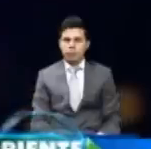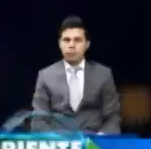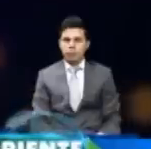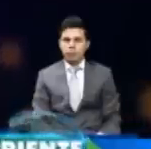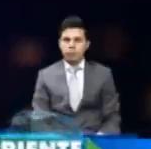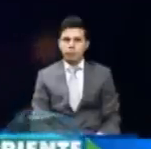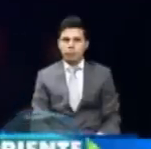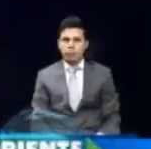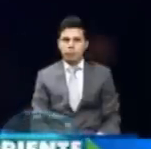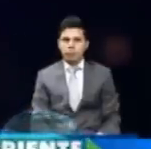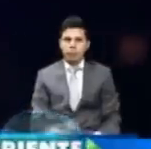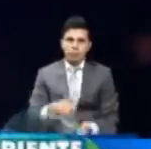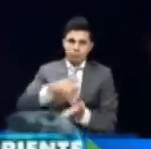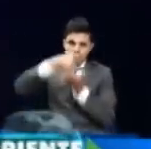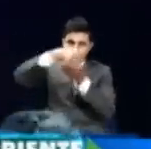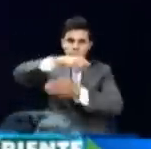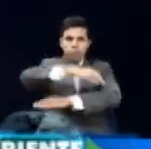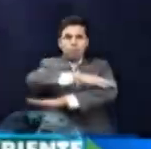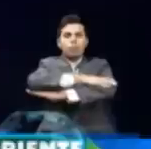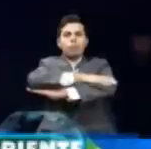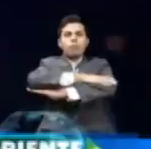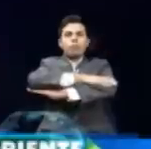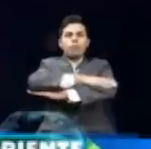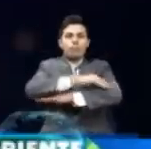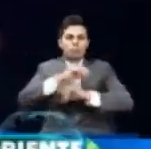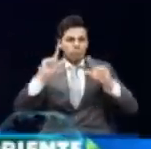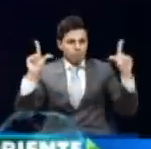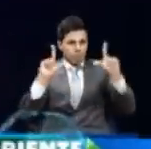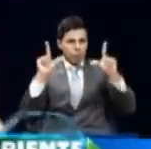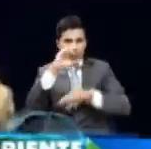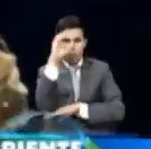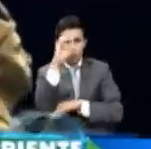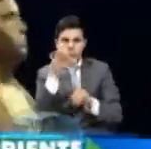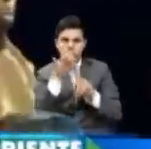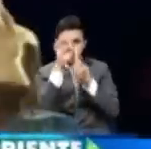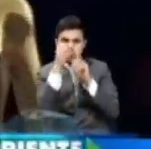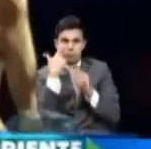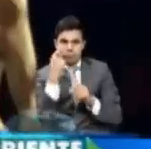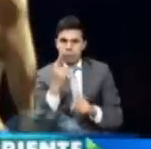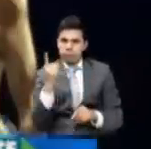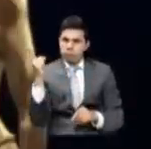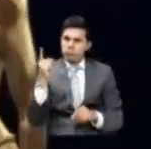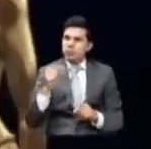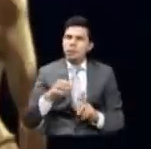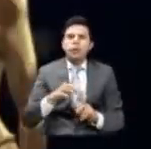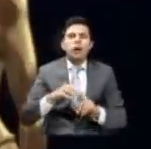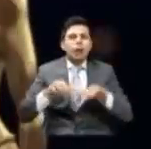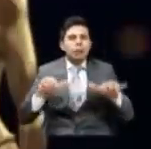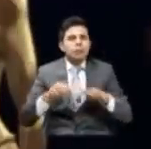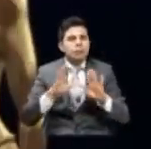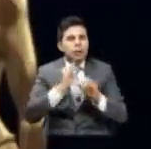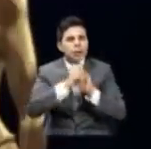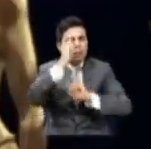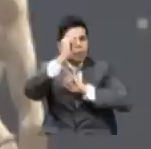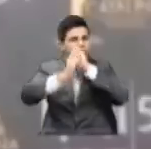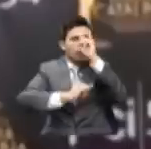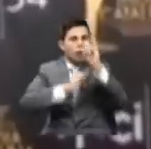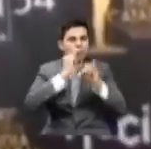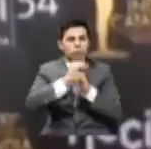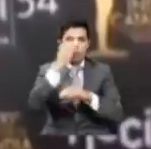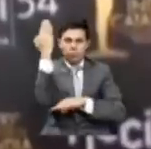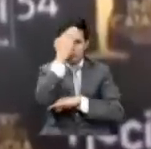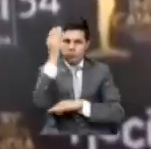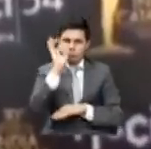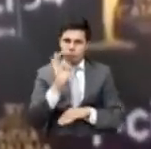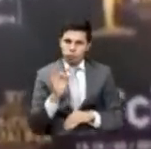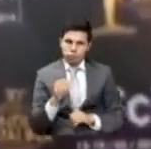Los premios India Catalina son el máximo tributo a la televisión colombiana, que todos los años se realiza en medio del Festival Internacional de Cine.